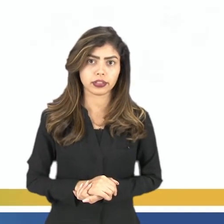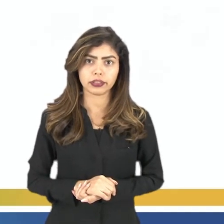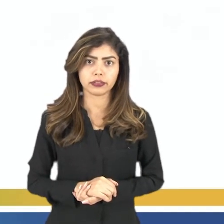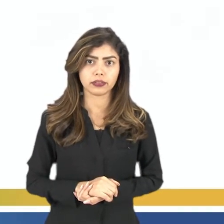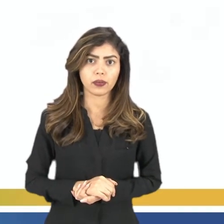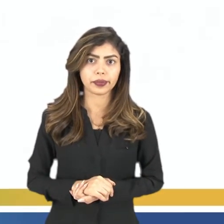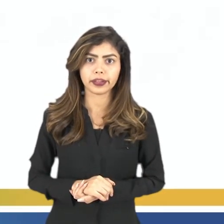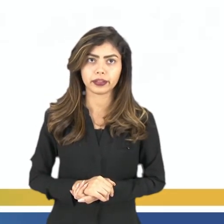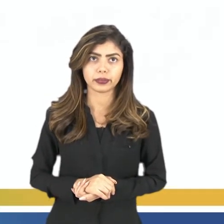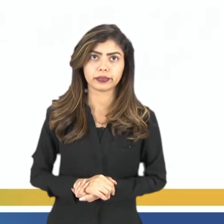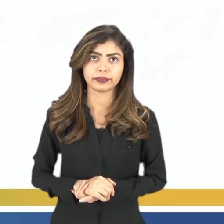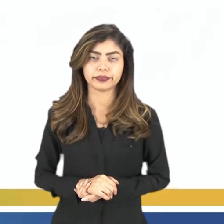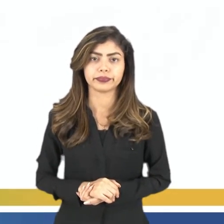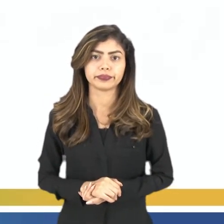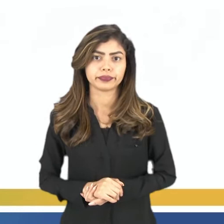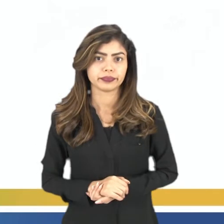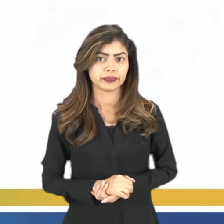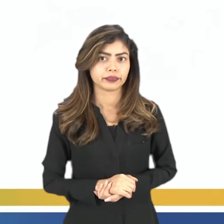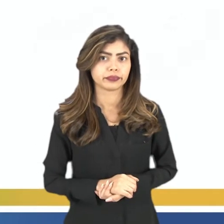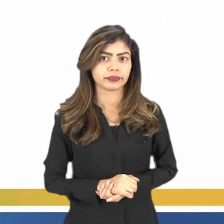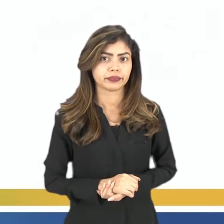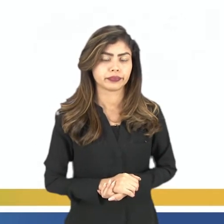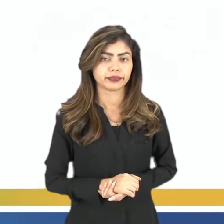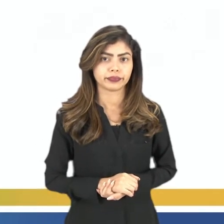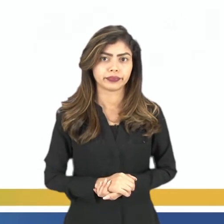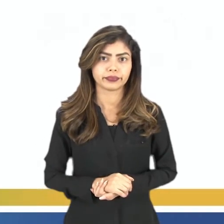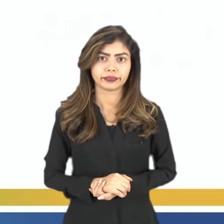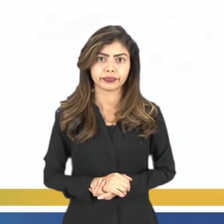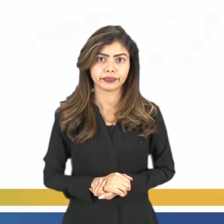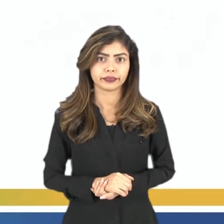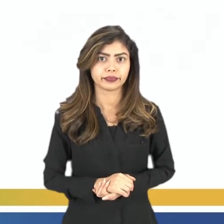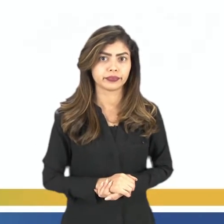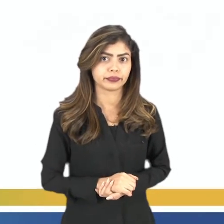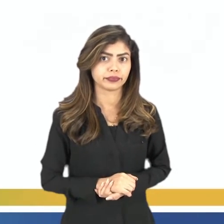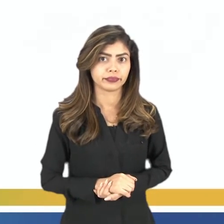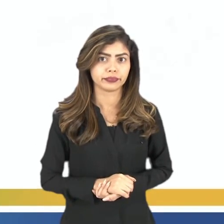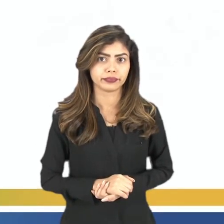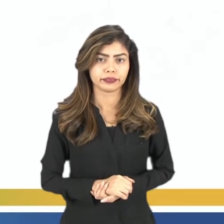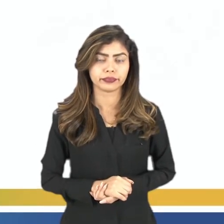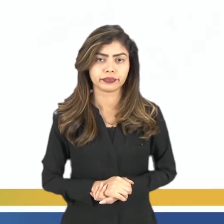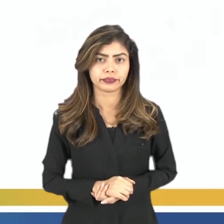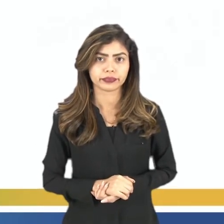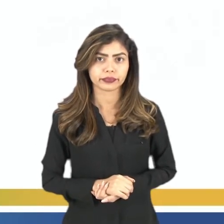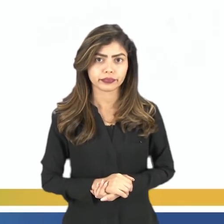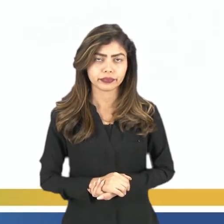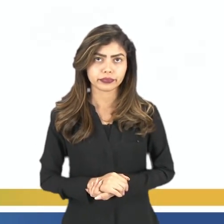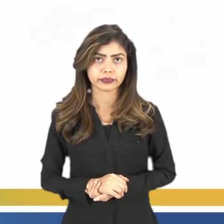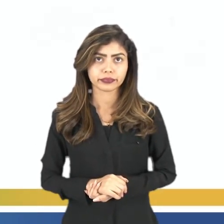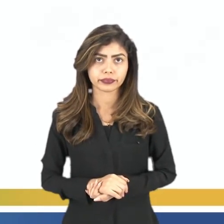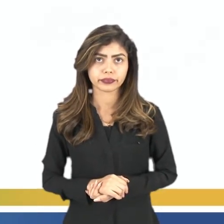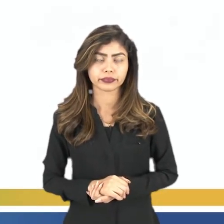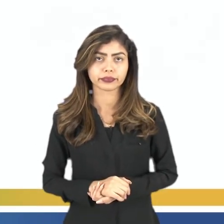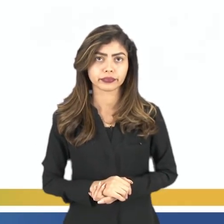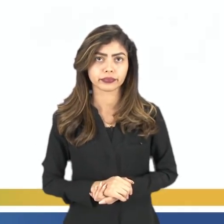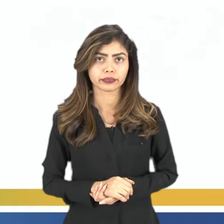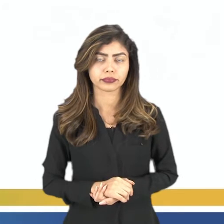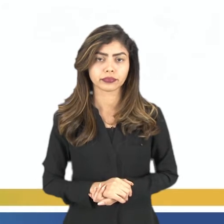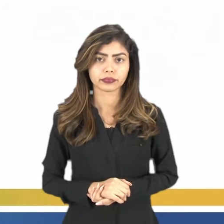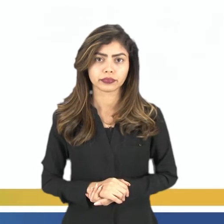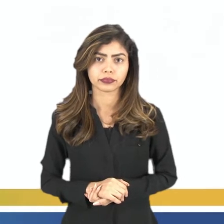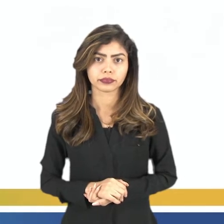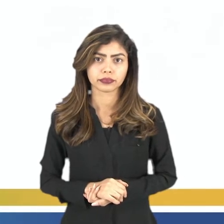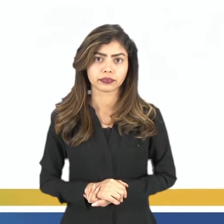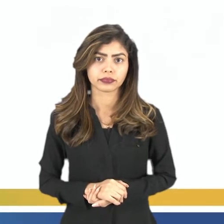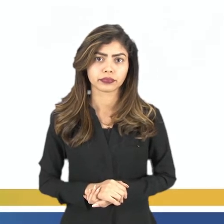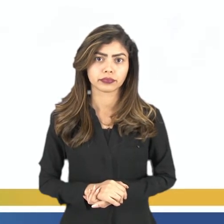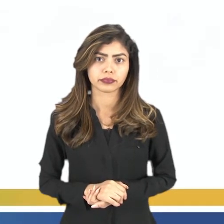que se tratará el artículo y su tesis. En los dos párrafos siguientes se desarrollarán